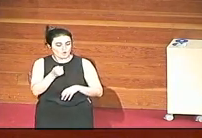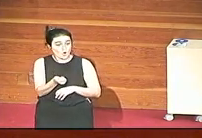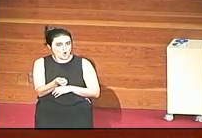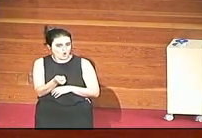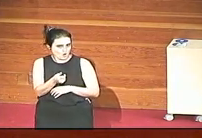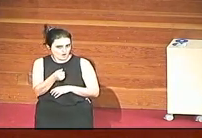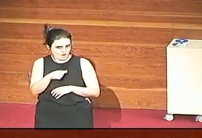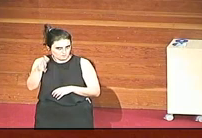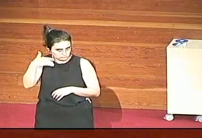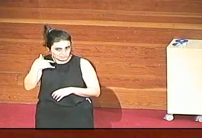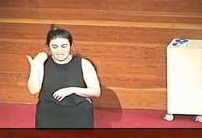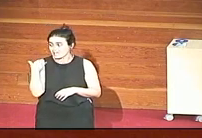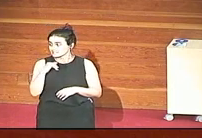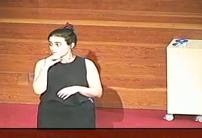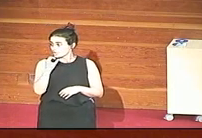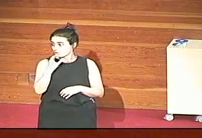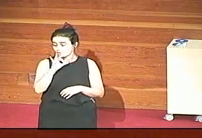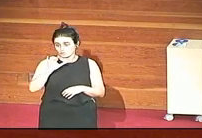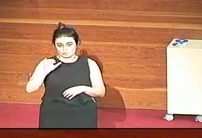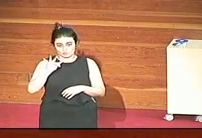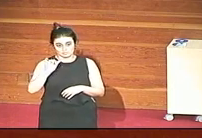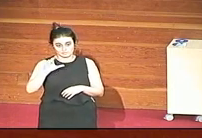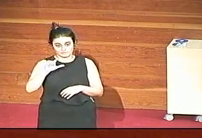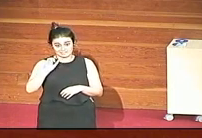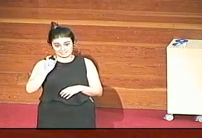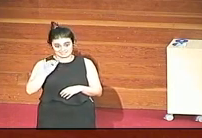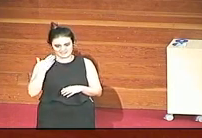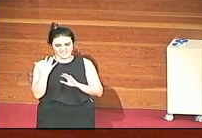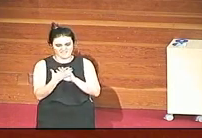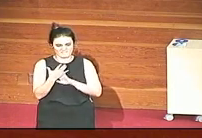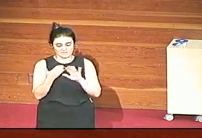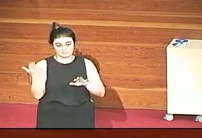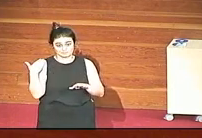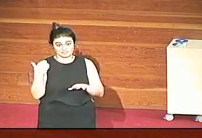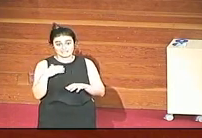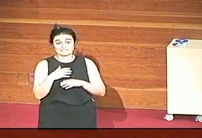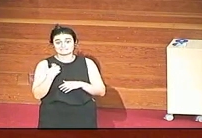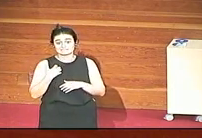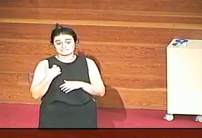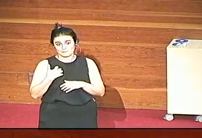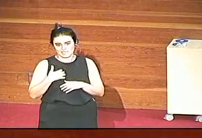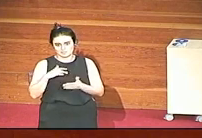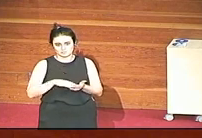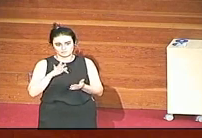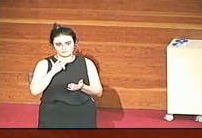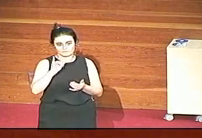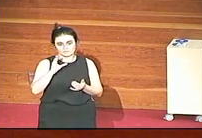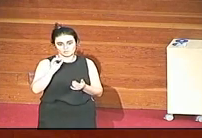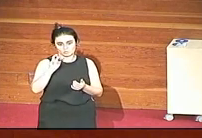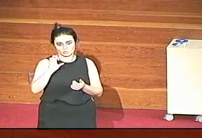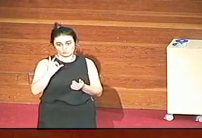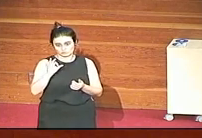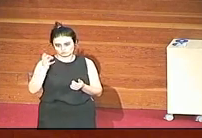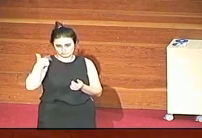antes con jose felix en sevilla había un ficus centenario que parece ser que tapaba la